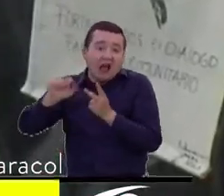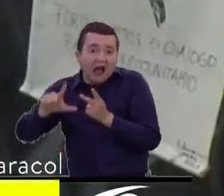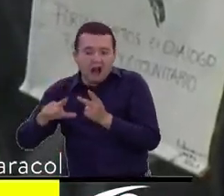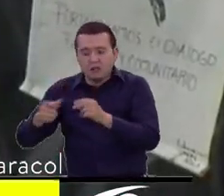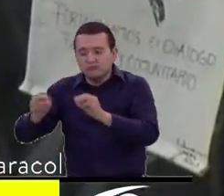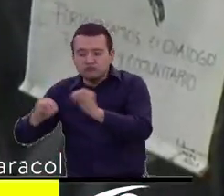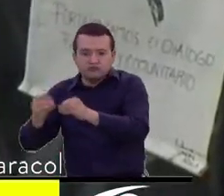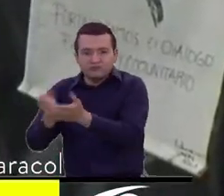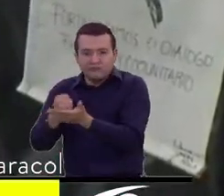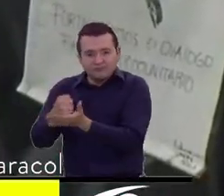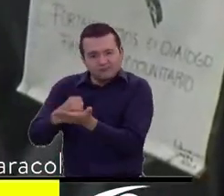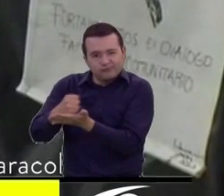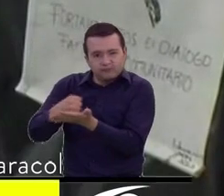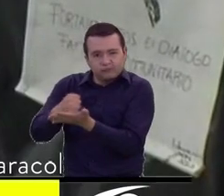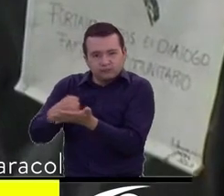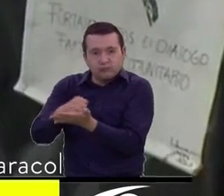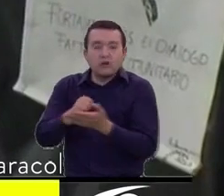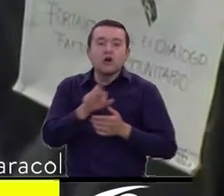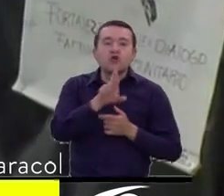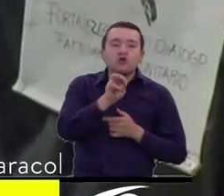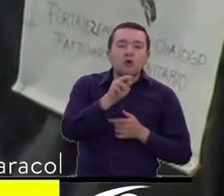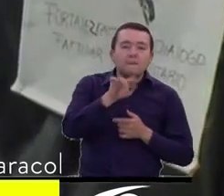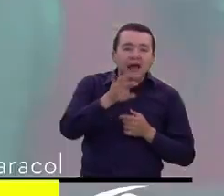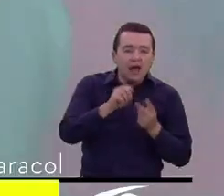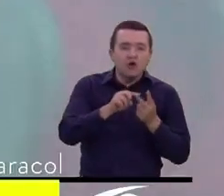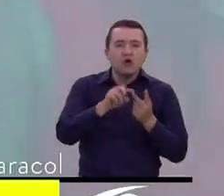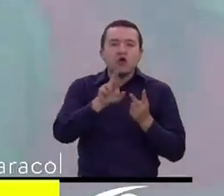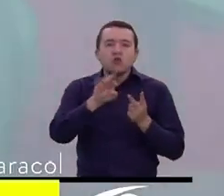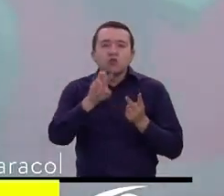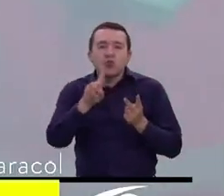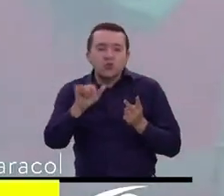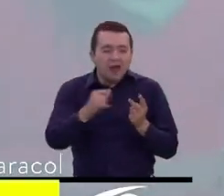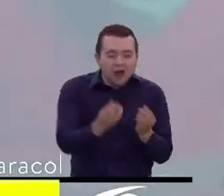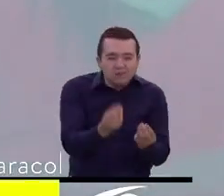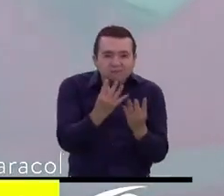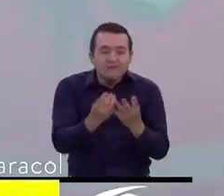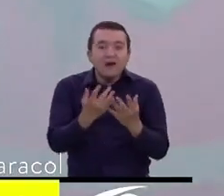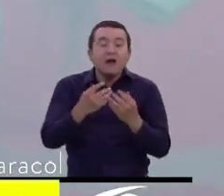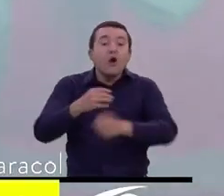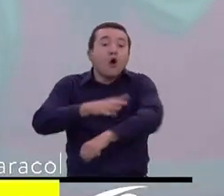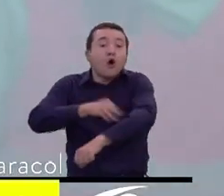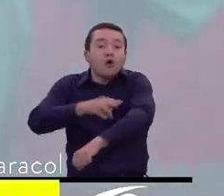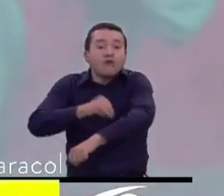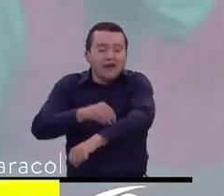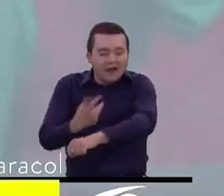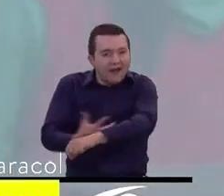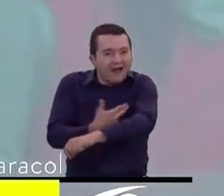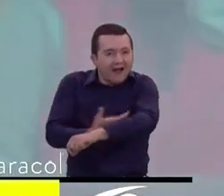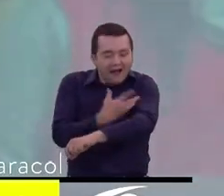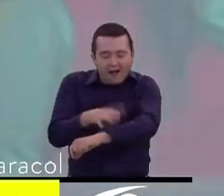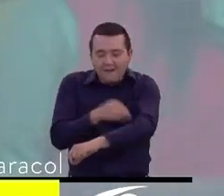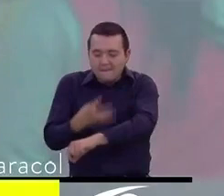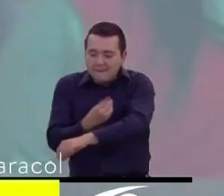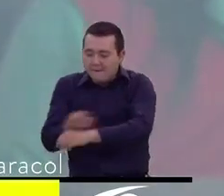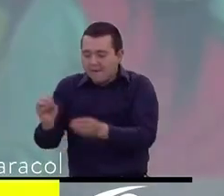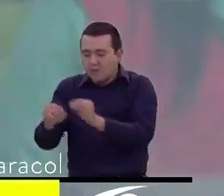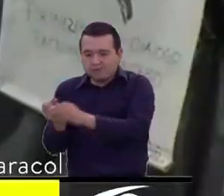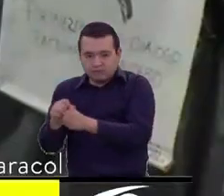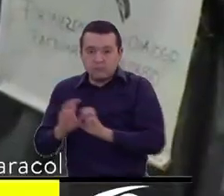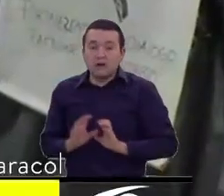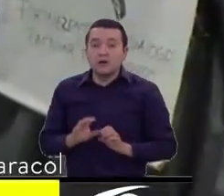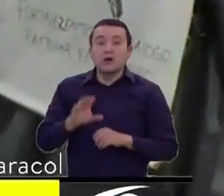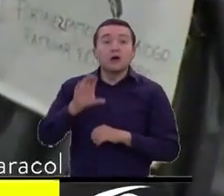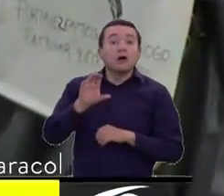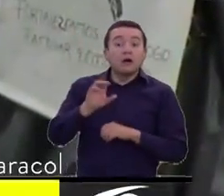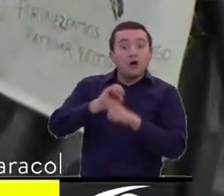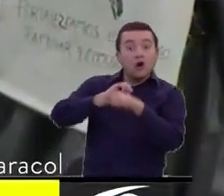lo que es la altamisa, romero, la ruda y la lana de ovejo. Y lo que es el asunto de para el COVID, lavado de